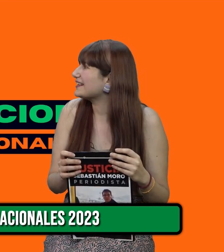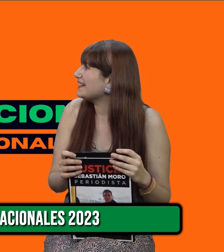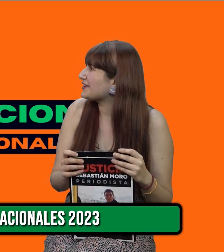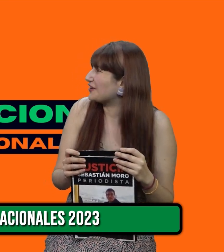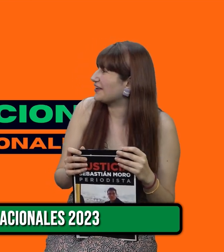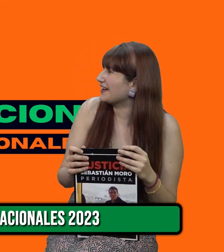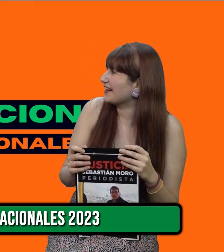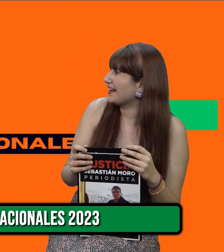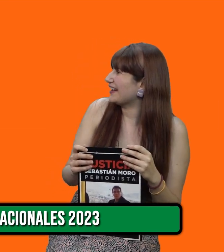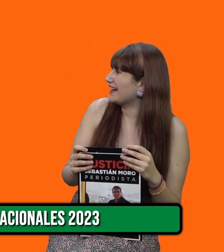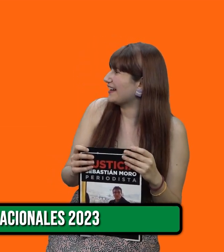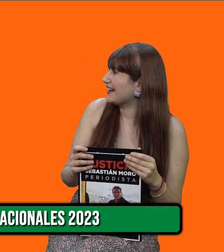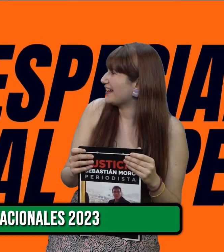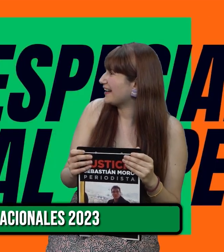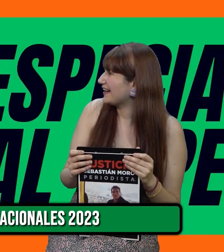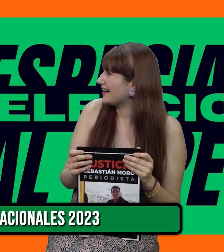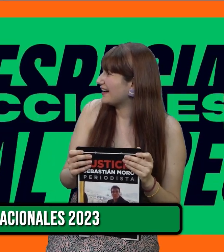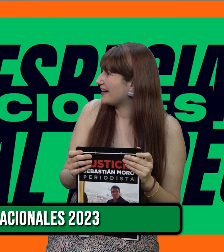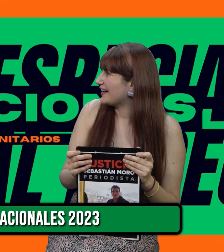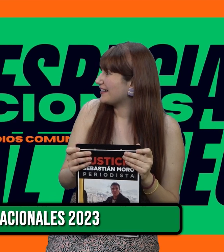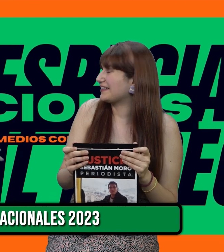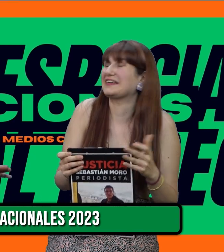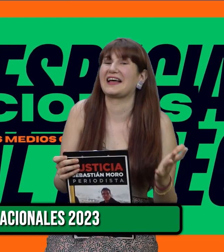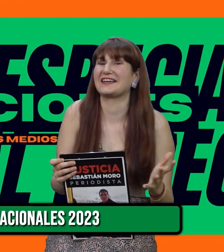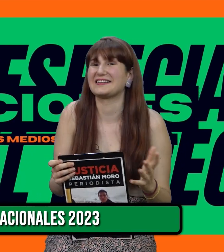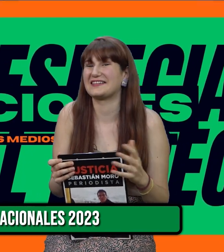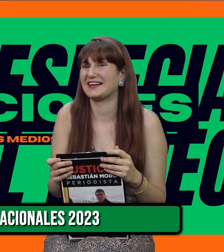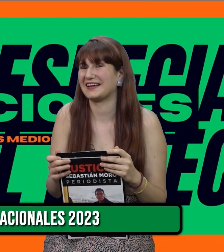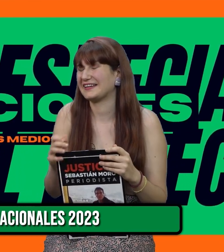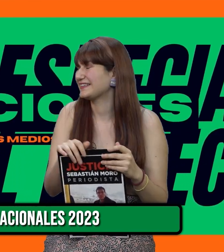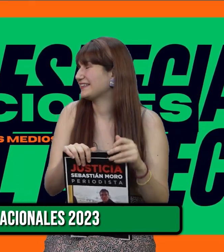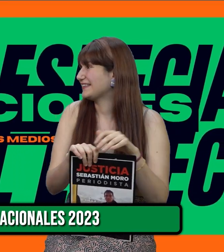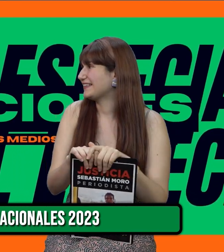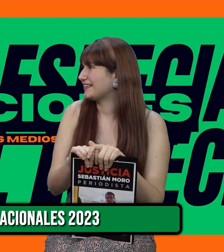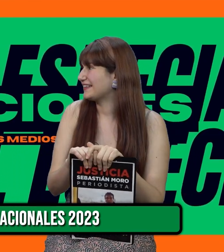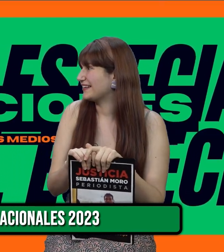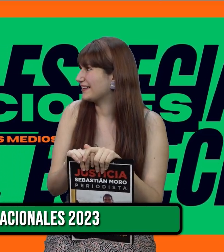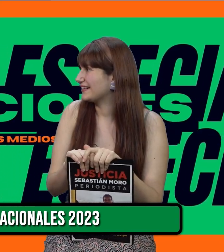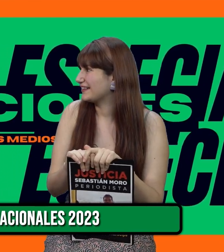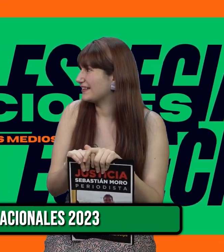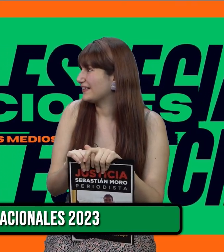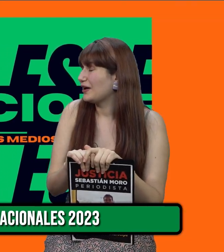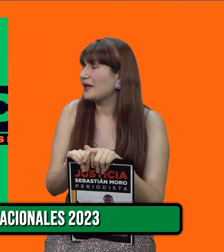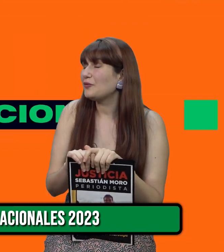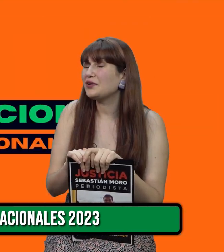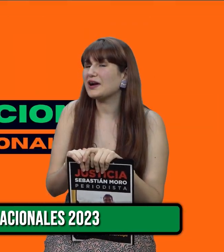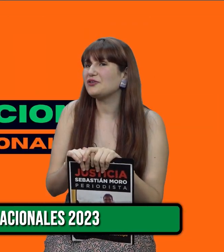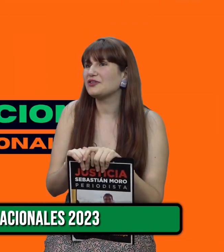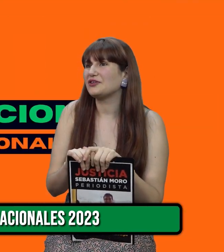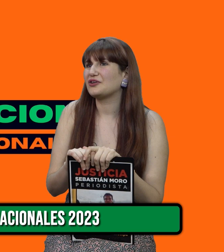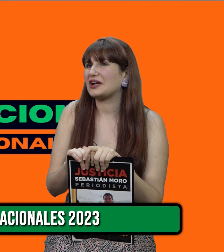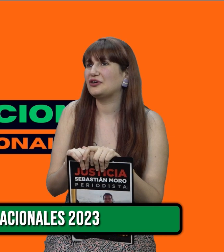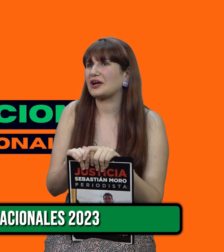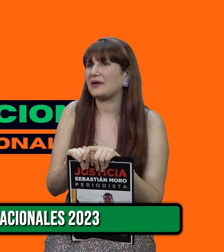sentido. En ese sentido tenía razón Milei, que el debate fue una pantomima. En ese sí. punto específicamente. Es muy